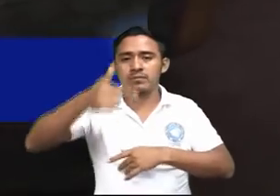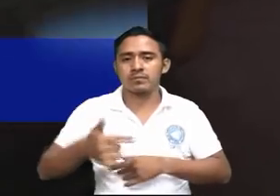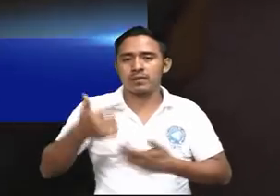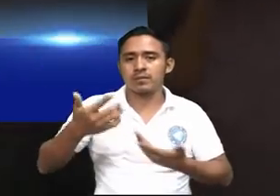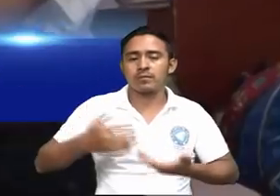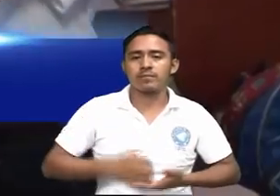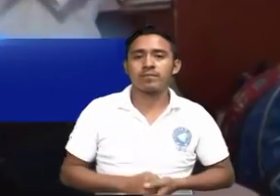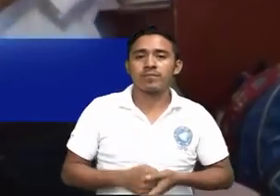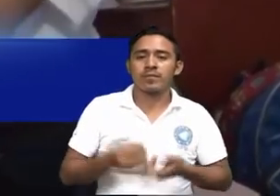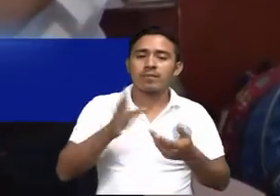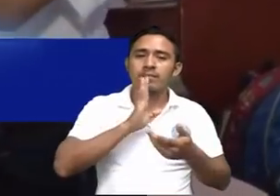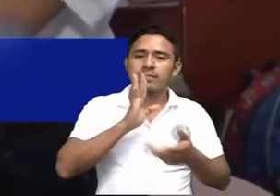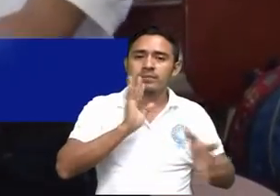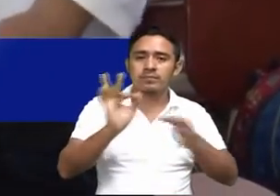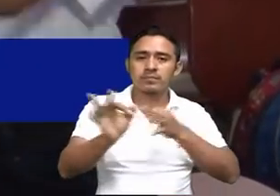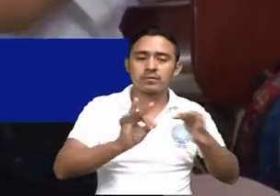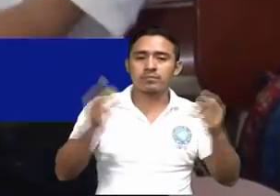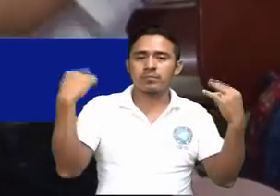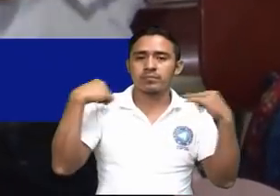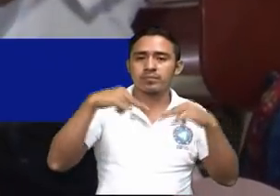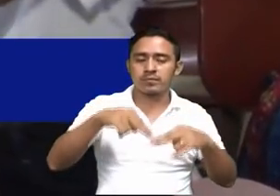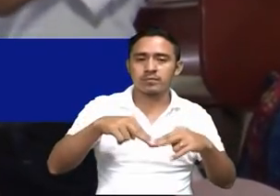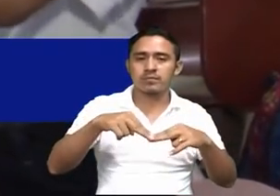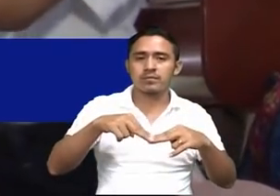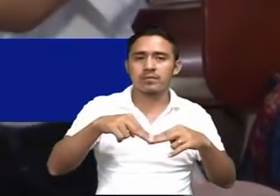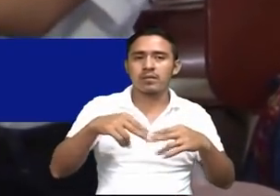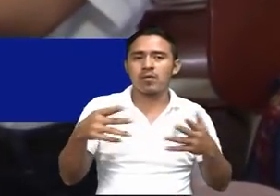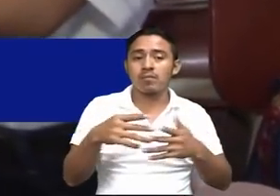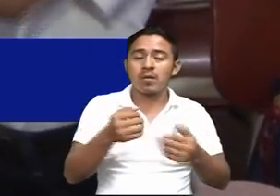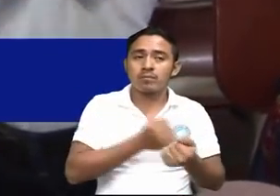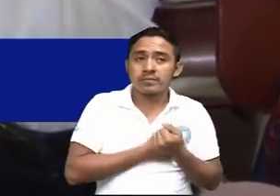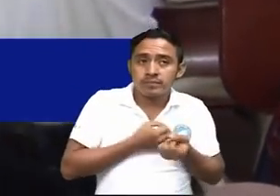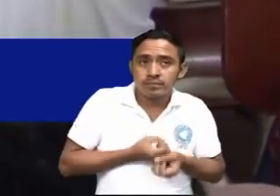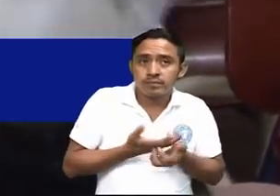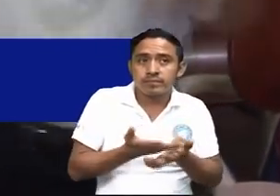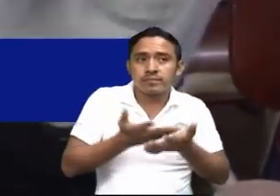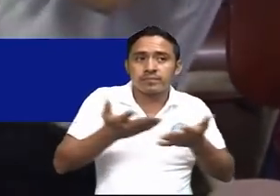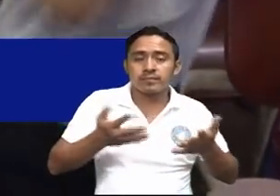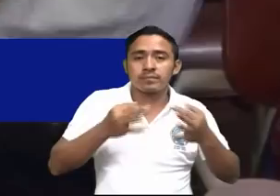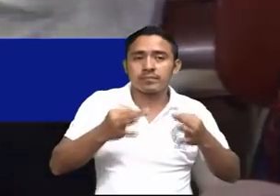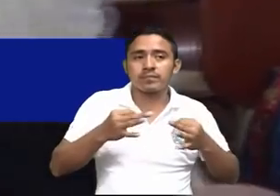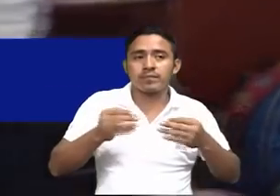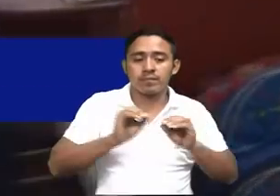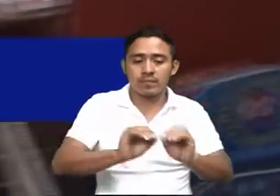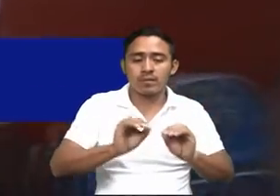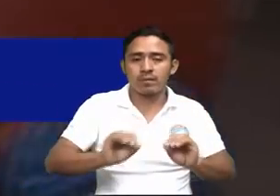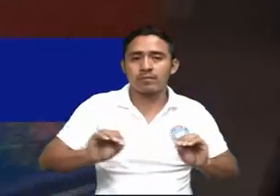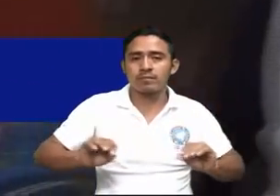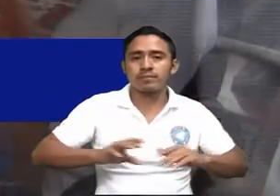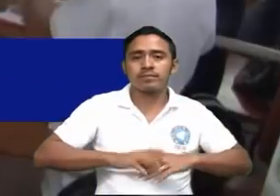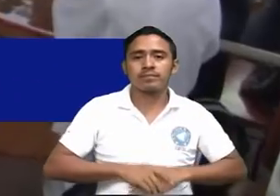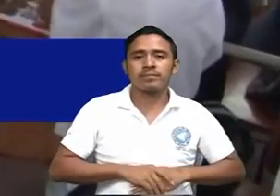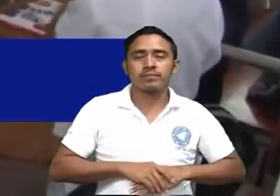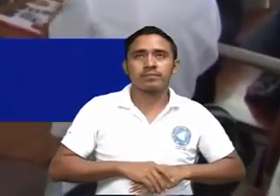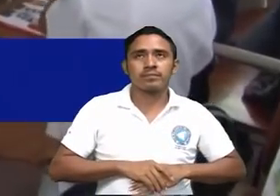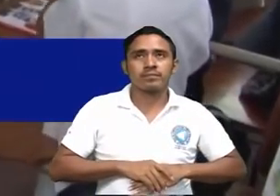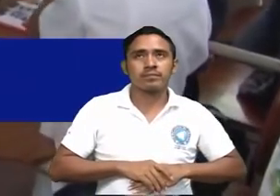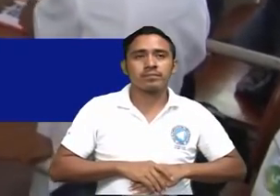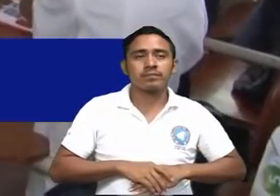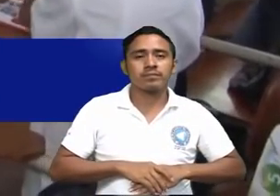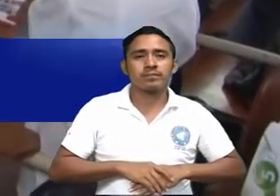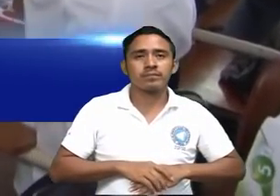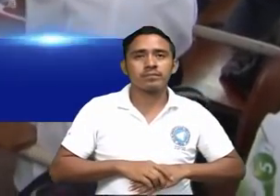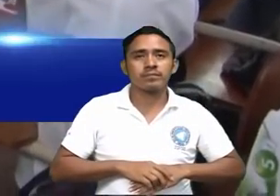educación. Hoy les contamos sobre una maestra que se entrega con amor para impartir el pan del saber.